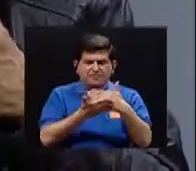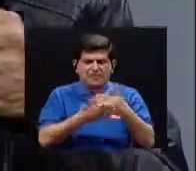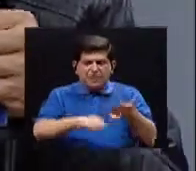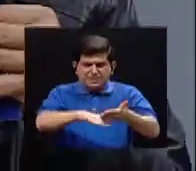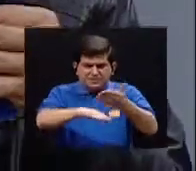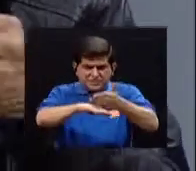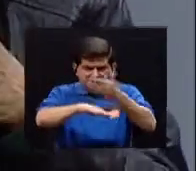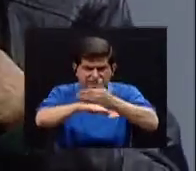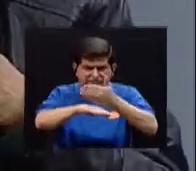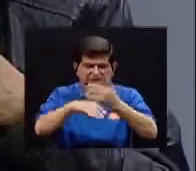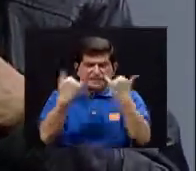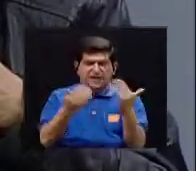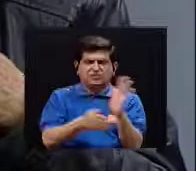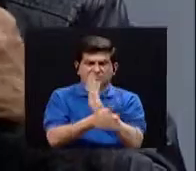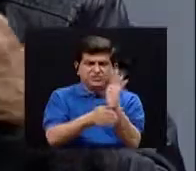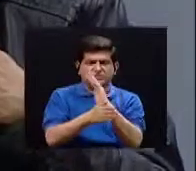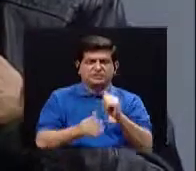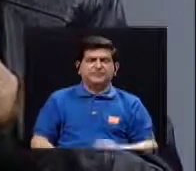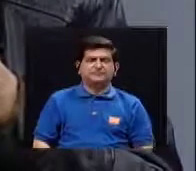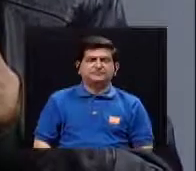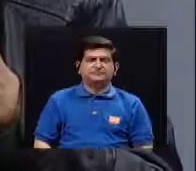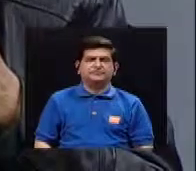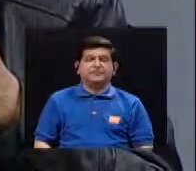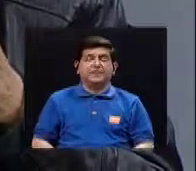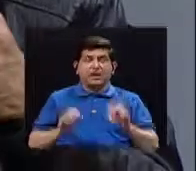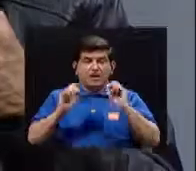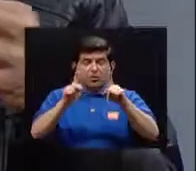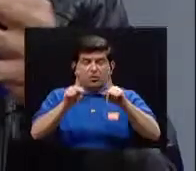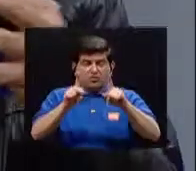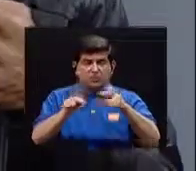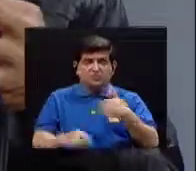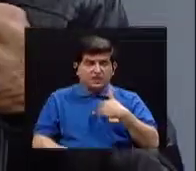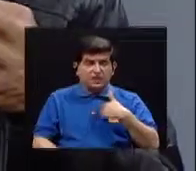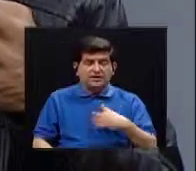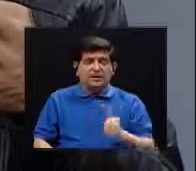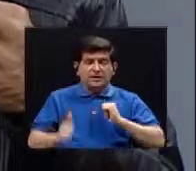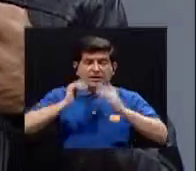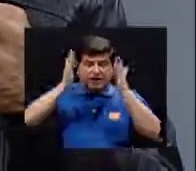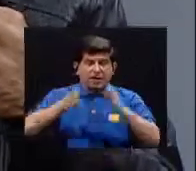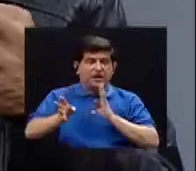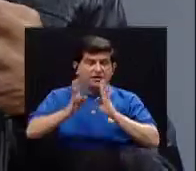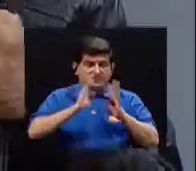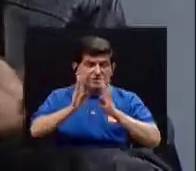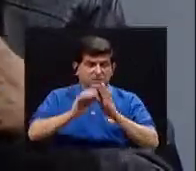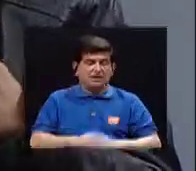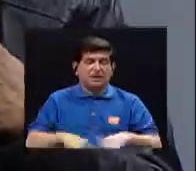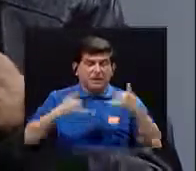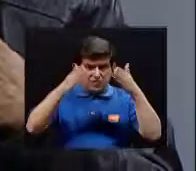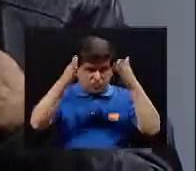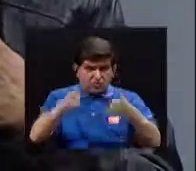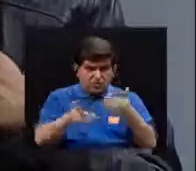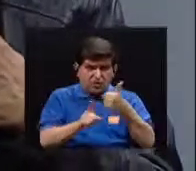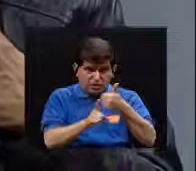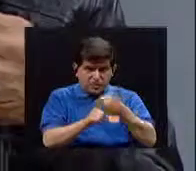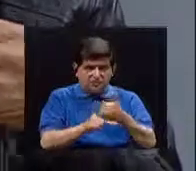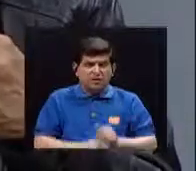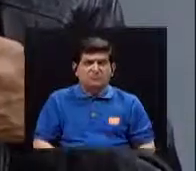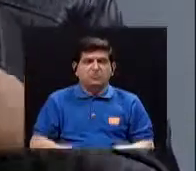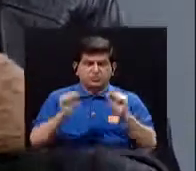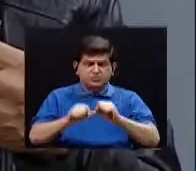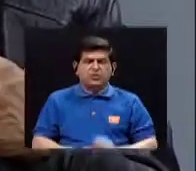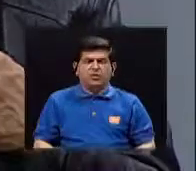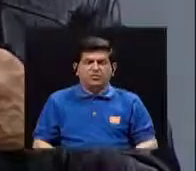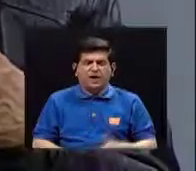y los fragmentos que hemos visto de la película una oportunidad de los jugadas de los actores de conversar entonces con los jugadores de